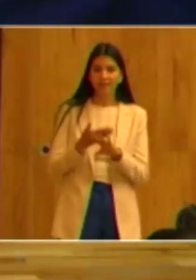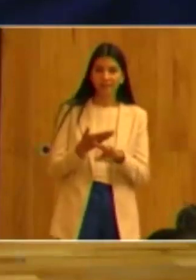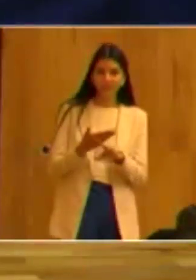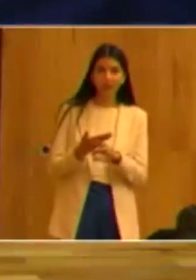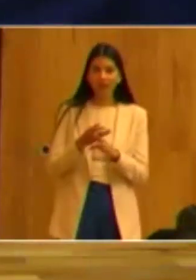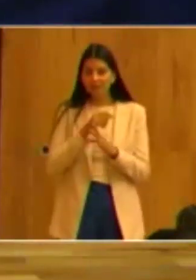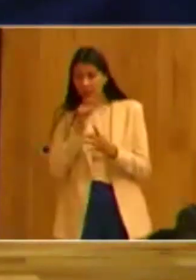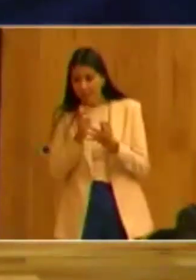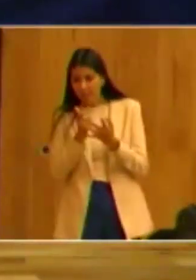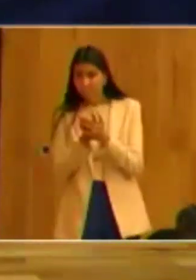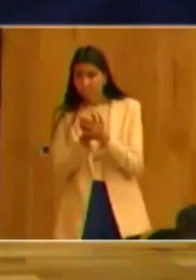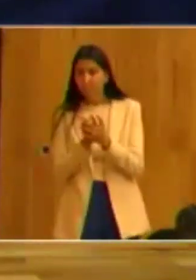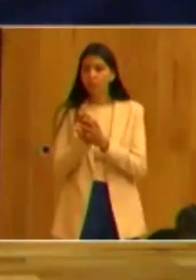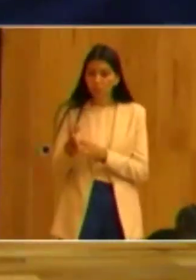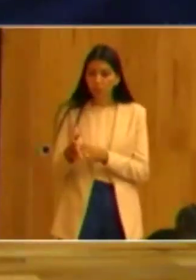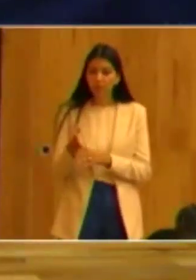niños,